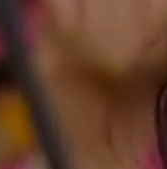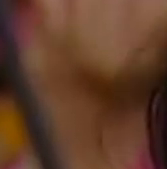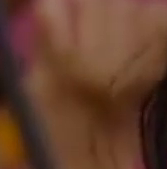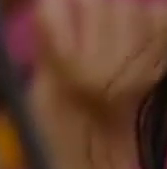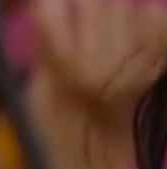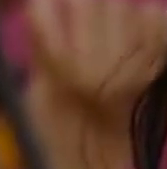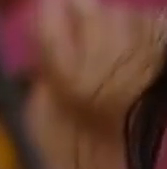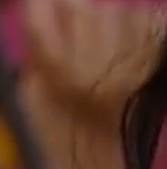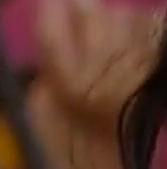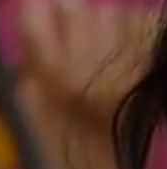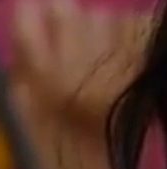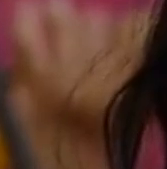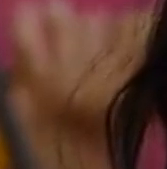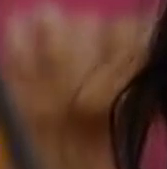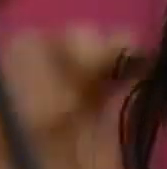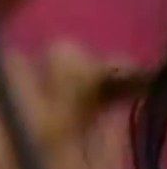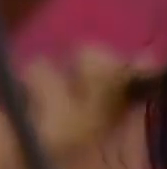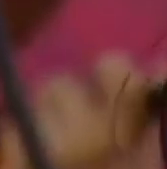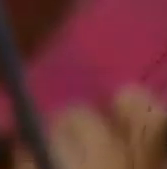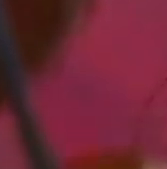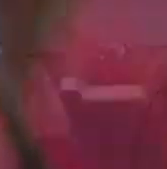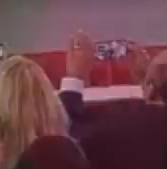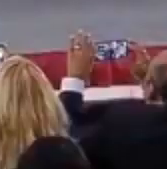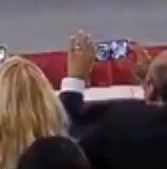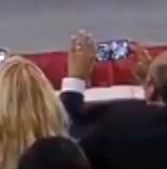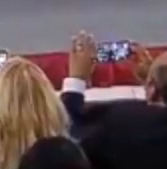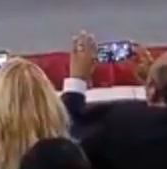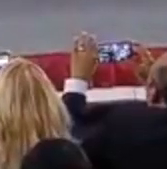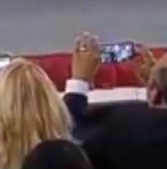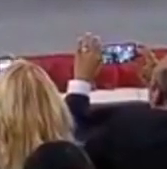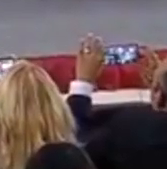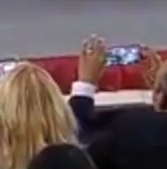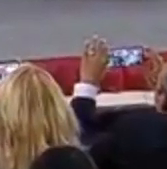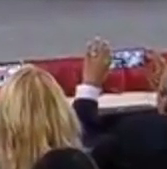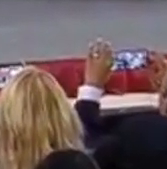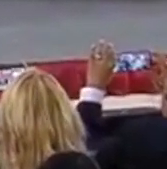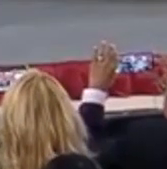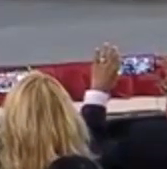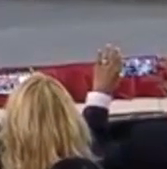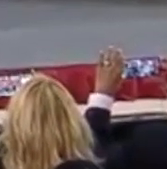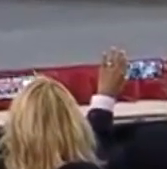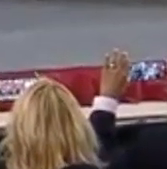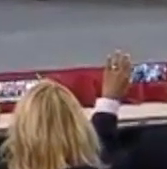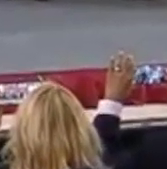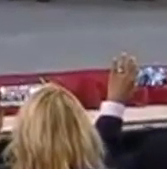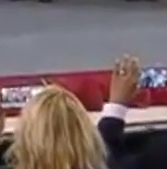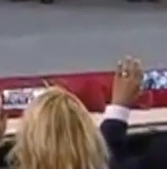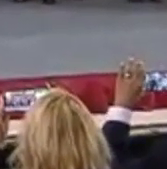Que si alguien opinaba diferente,